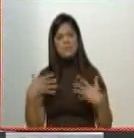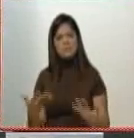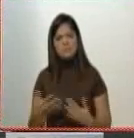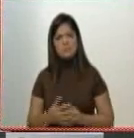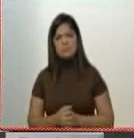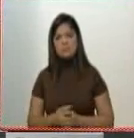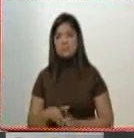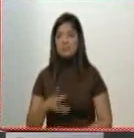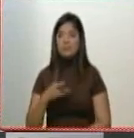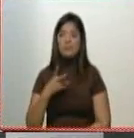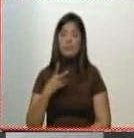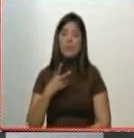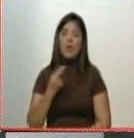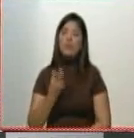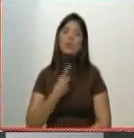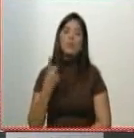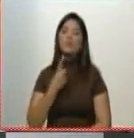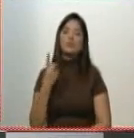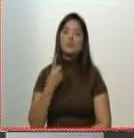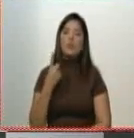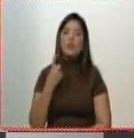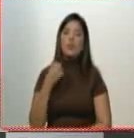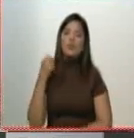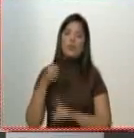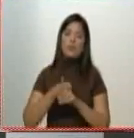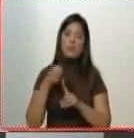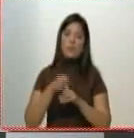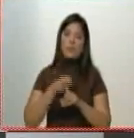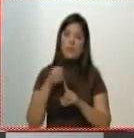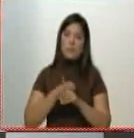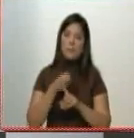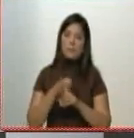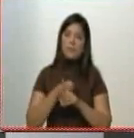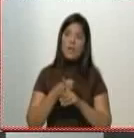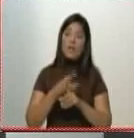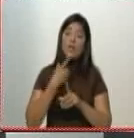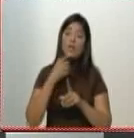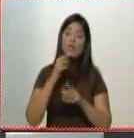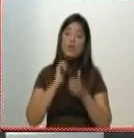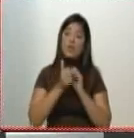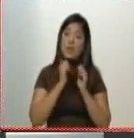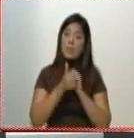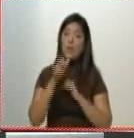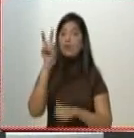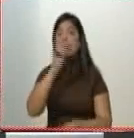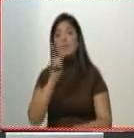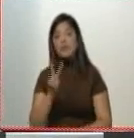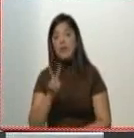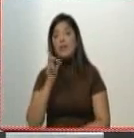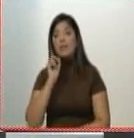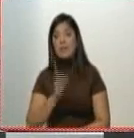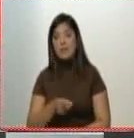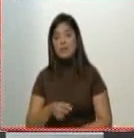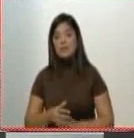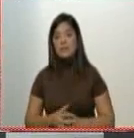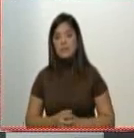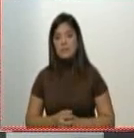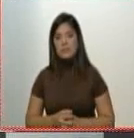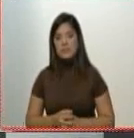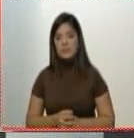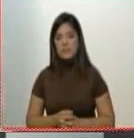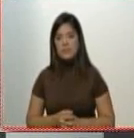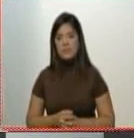no solamente la vanguardia de un deporte venezolano que tiene que ir cosechando nuevos